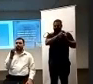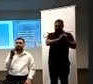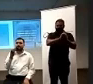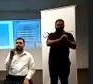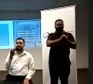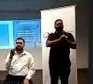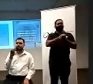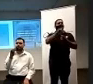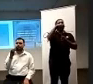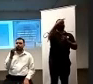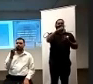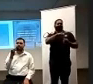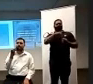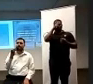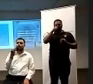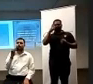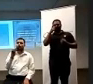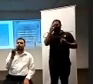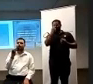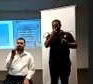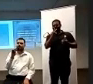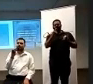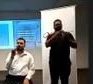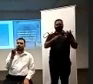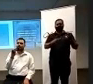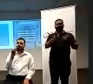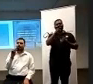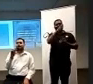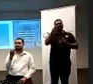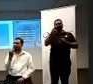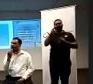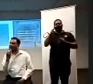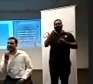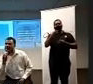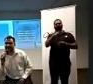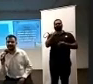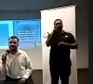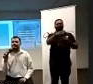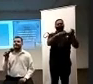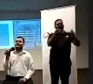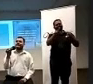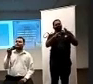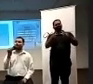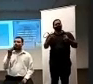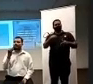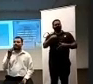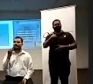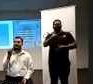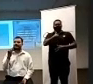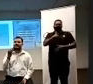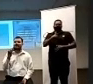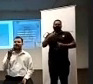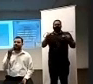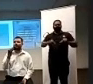acceso a la información o por no saber cómo. Pues yo nada más les quiero dejar esto como un mensaje